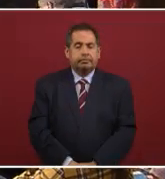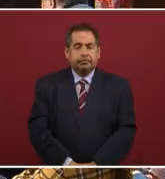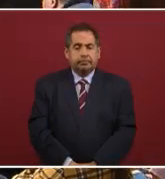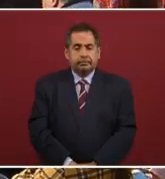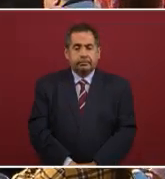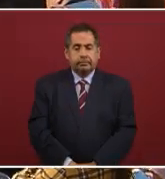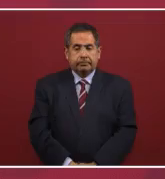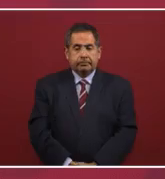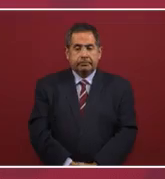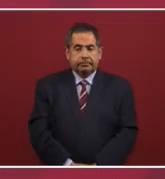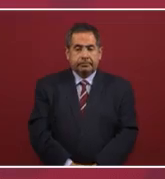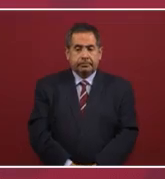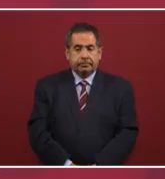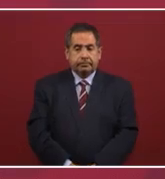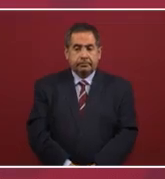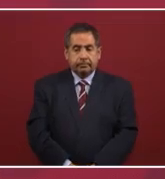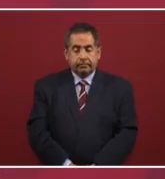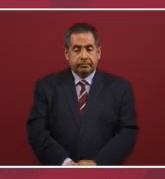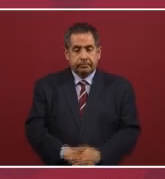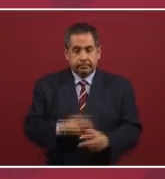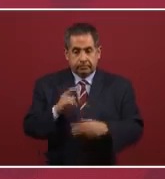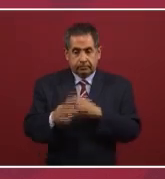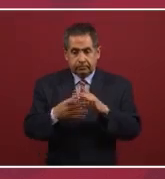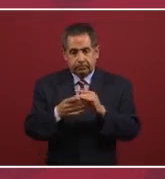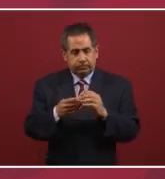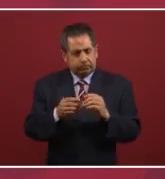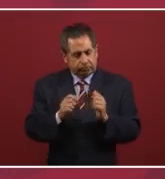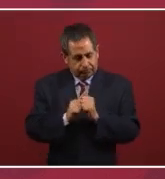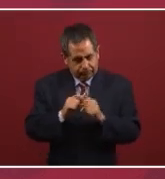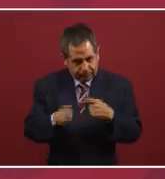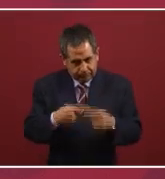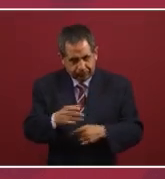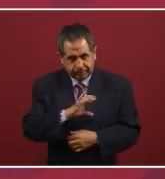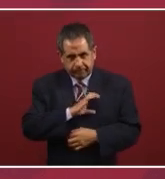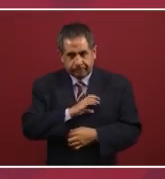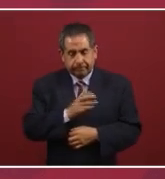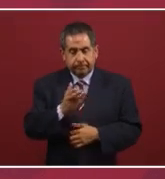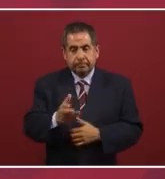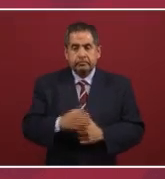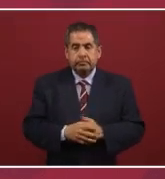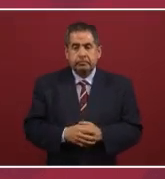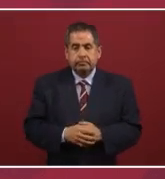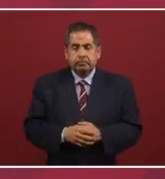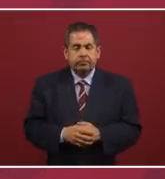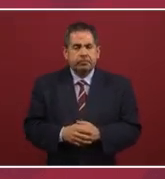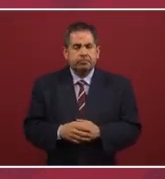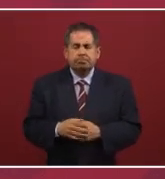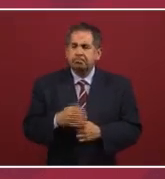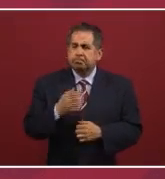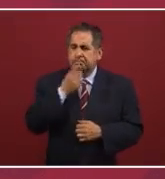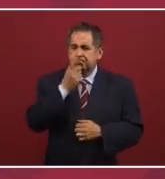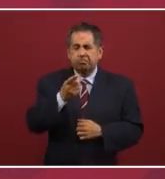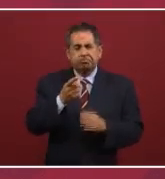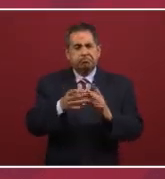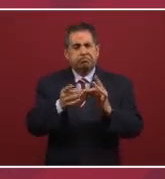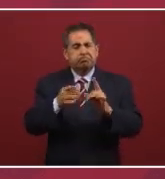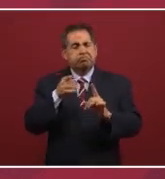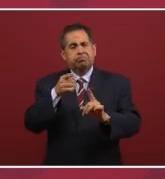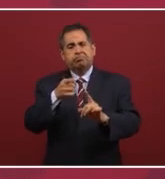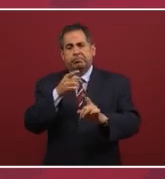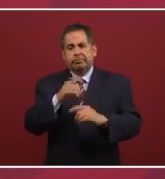Pues te voy a aplicar con todo cariño aquello que dice